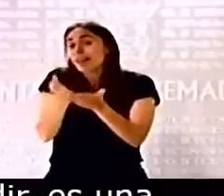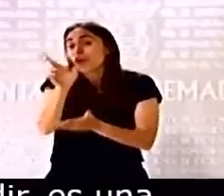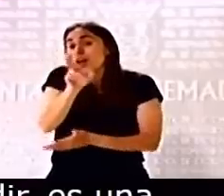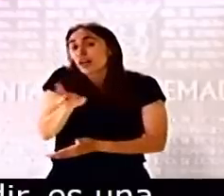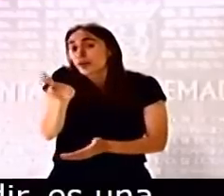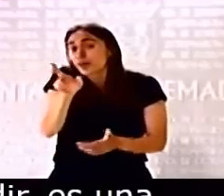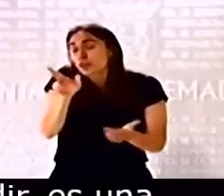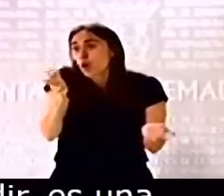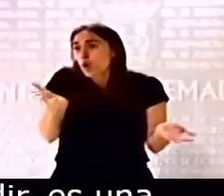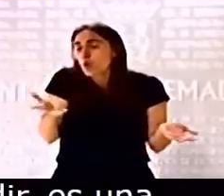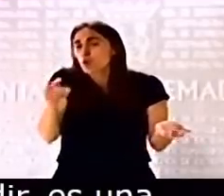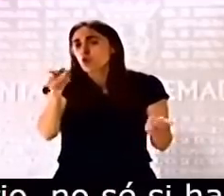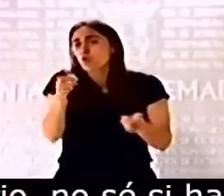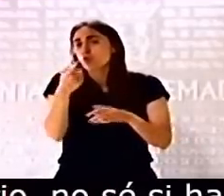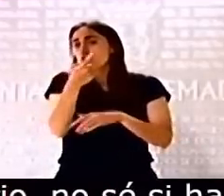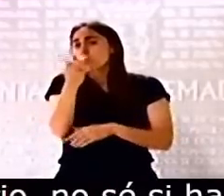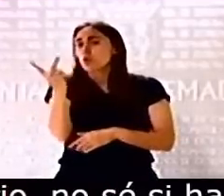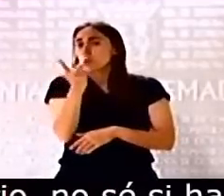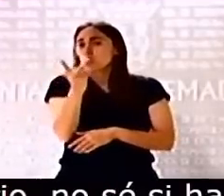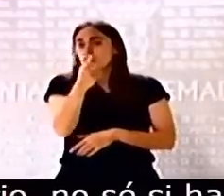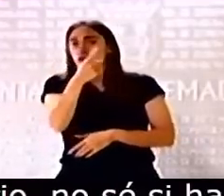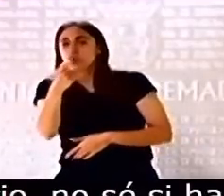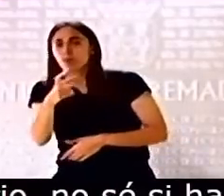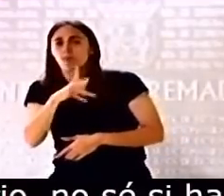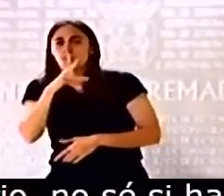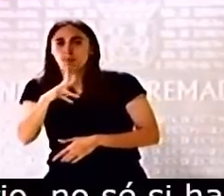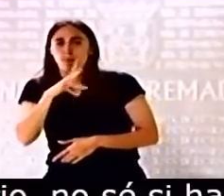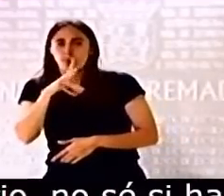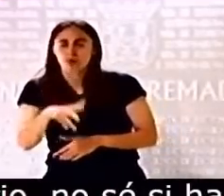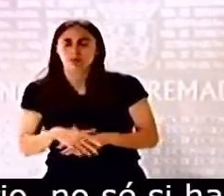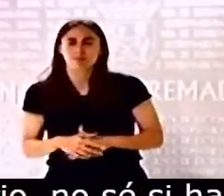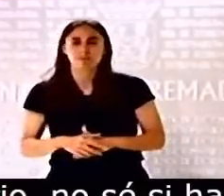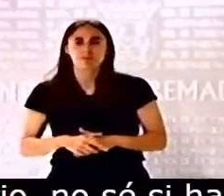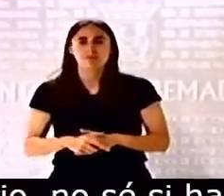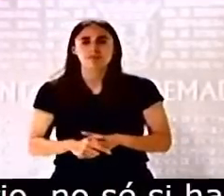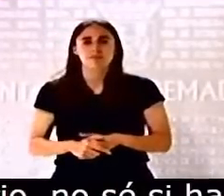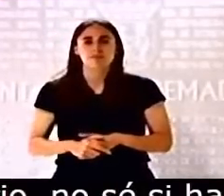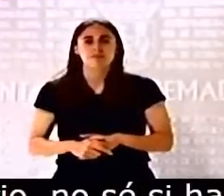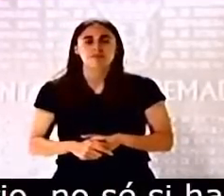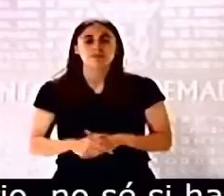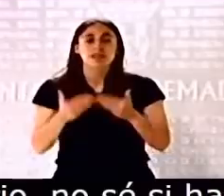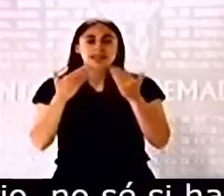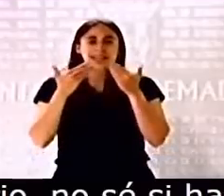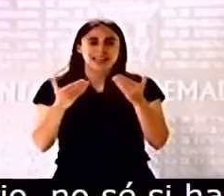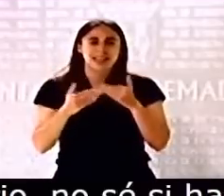qué se debe esa diferencia. Pero gracias.